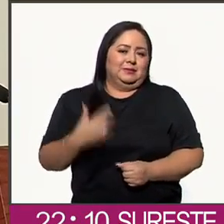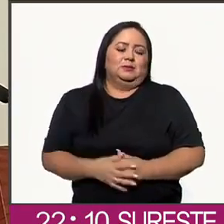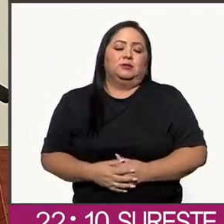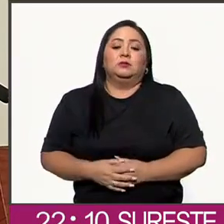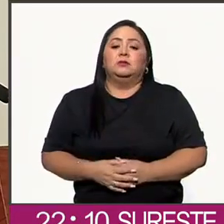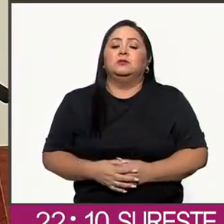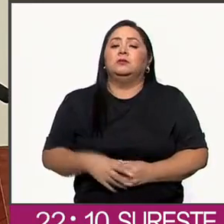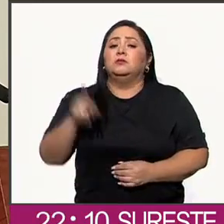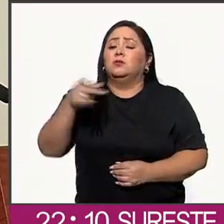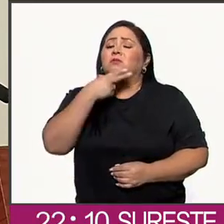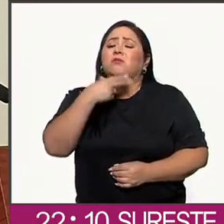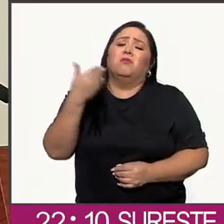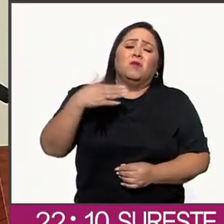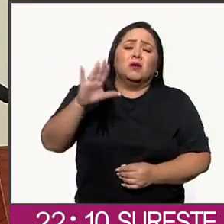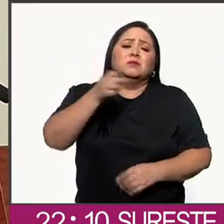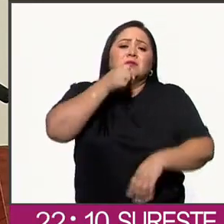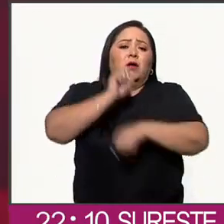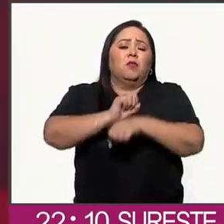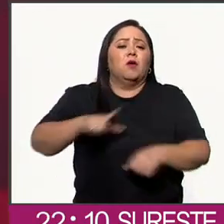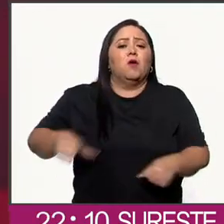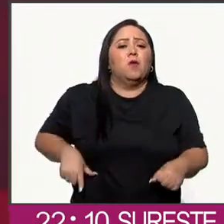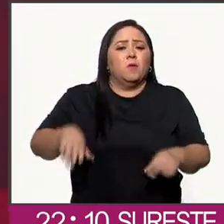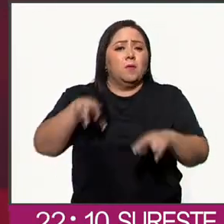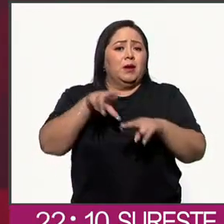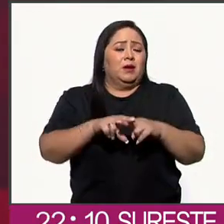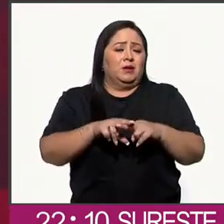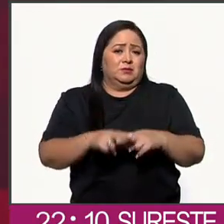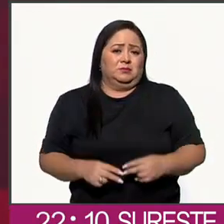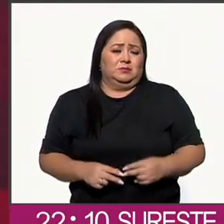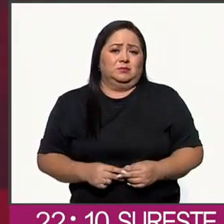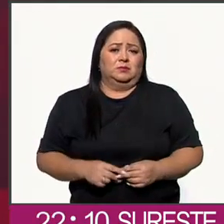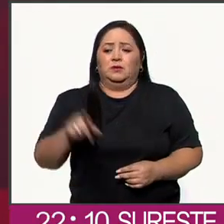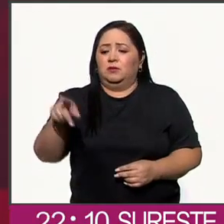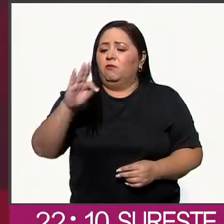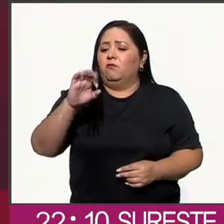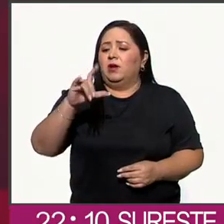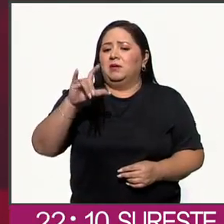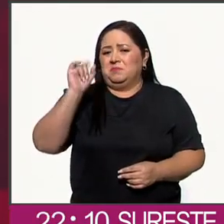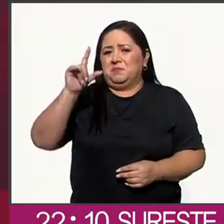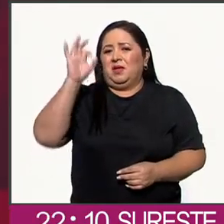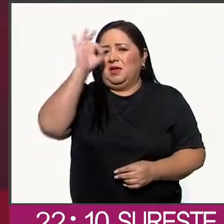que fue secretario de Gobernación de Felipe Calderón,